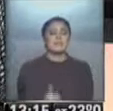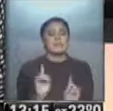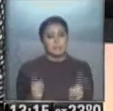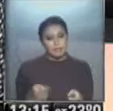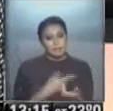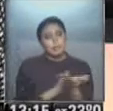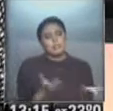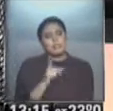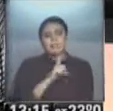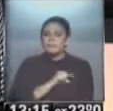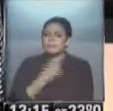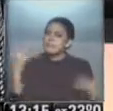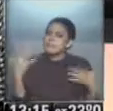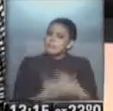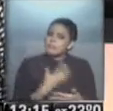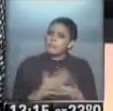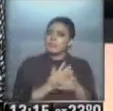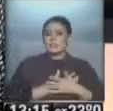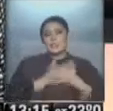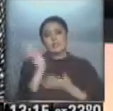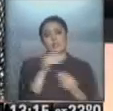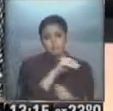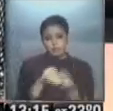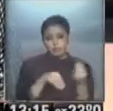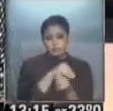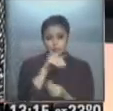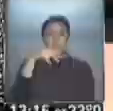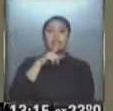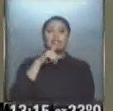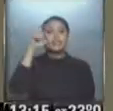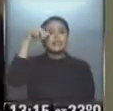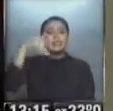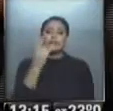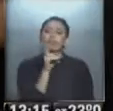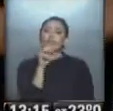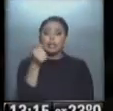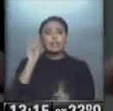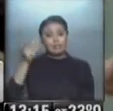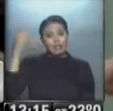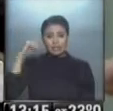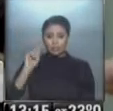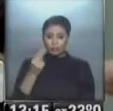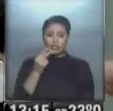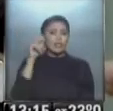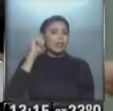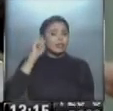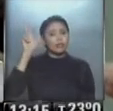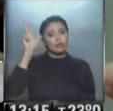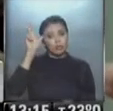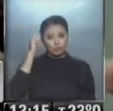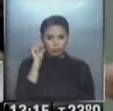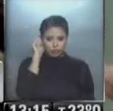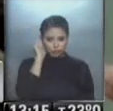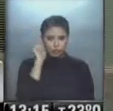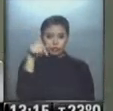También muchas muestras de tristeza, de dolor y de cariño para la familia de Juan Manuel Tenuta, quien murió ayer a los 89 años.